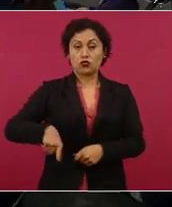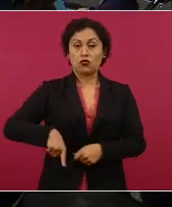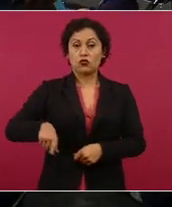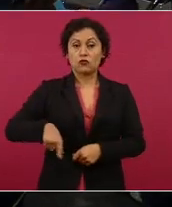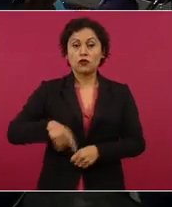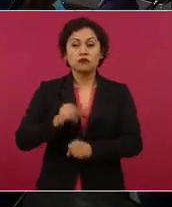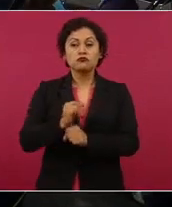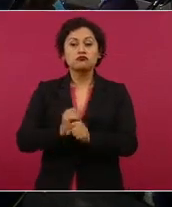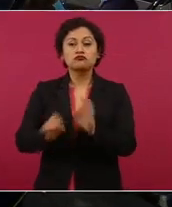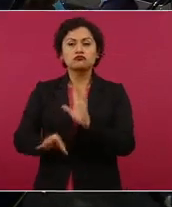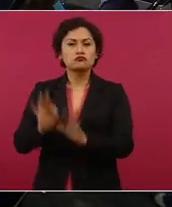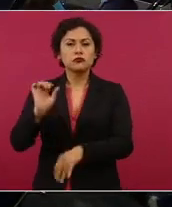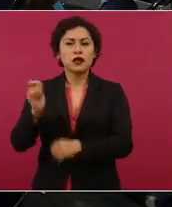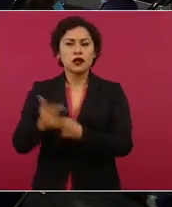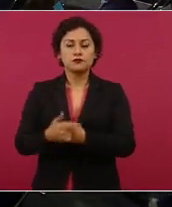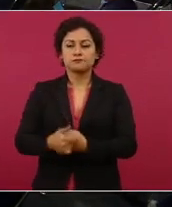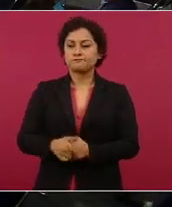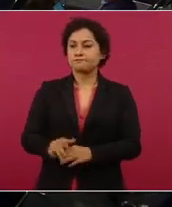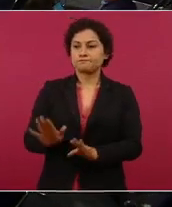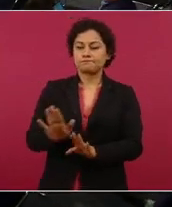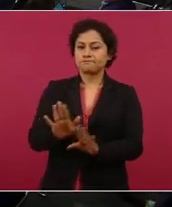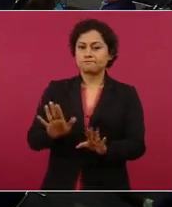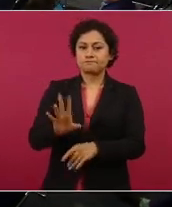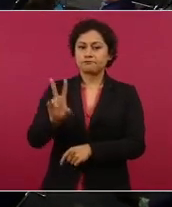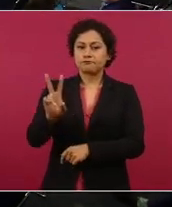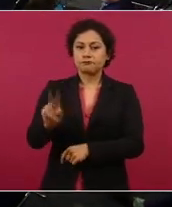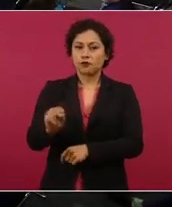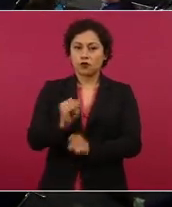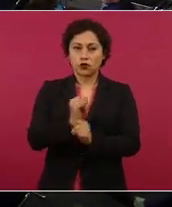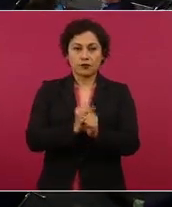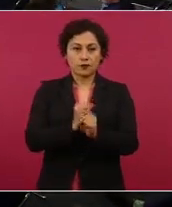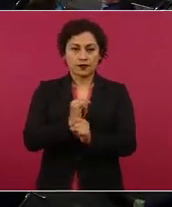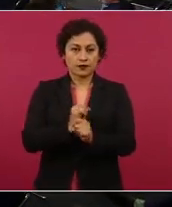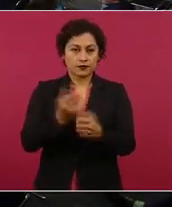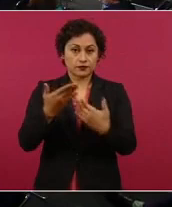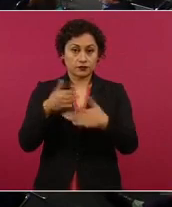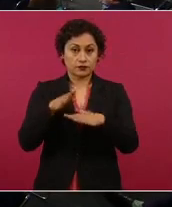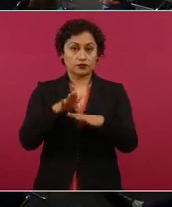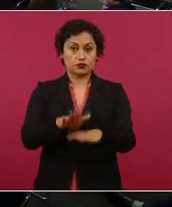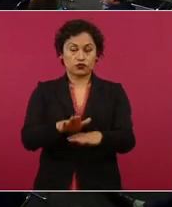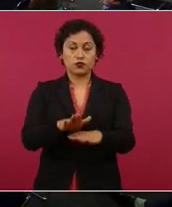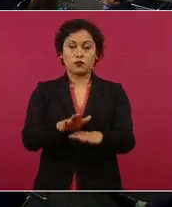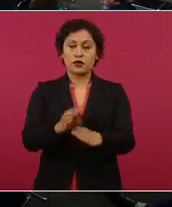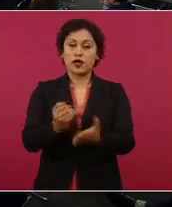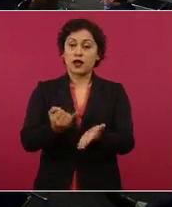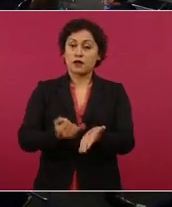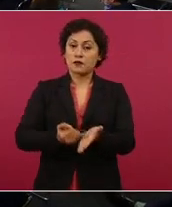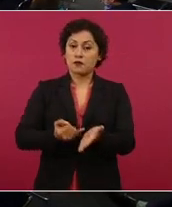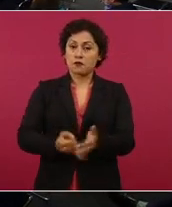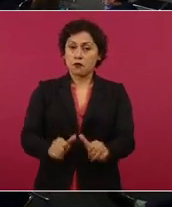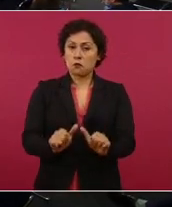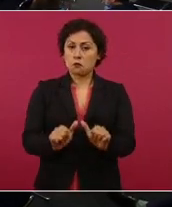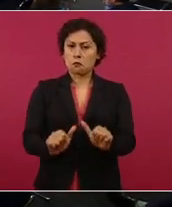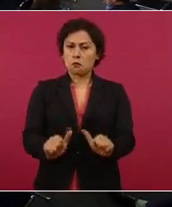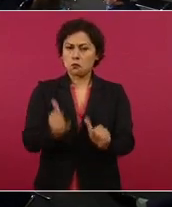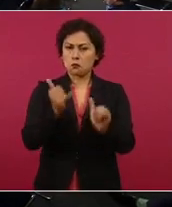hay prácticamente investigaciones sobre defraudación fiscal